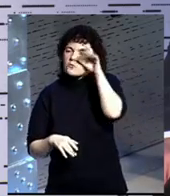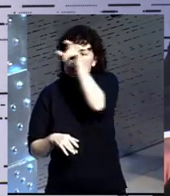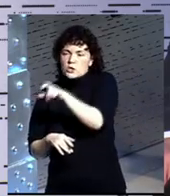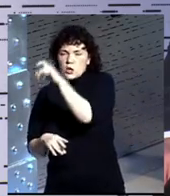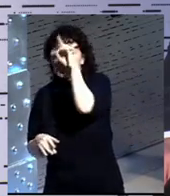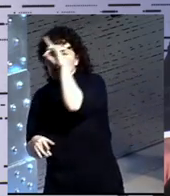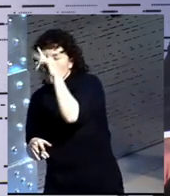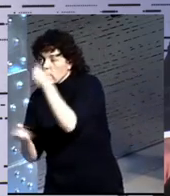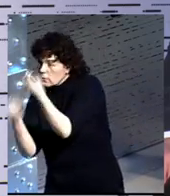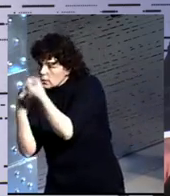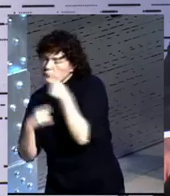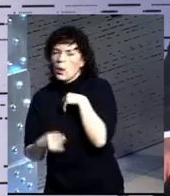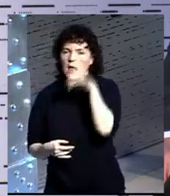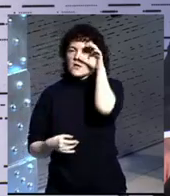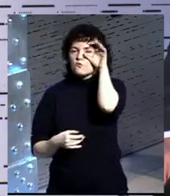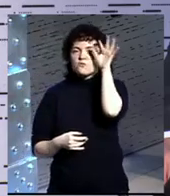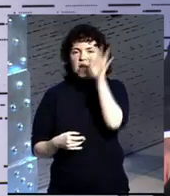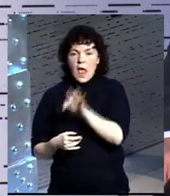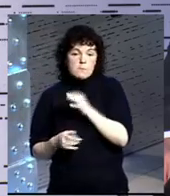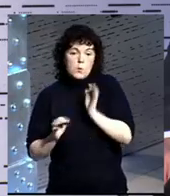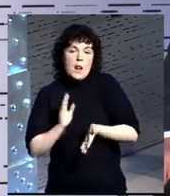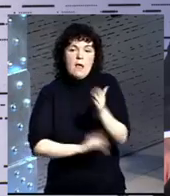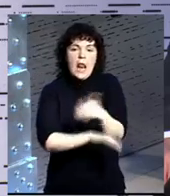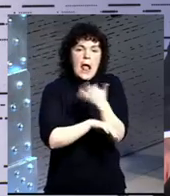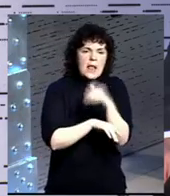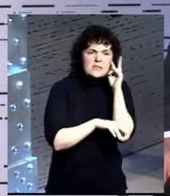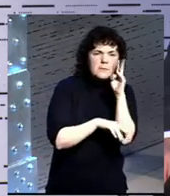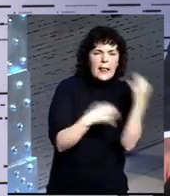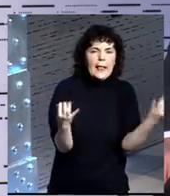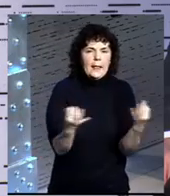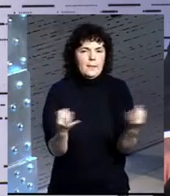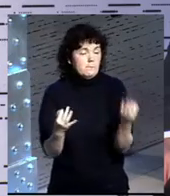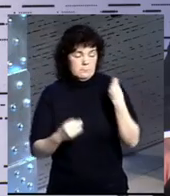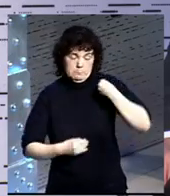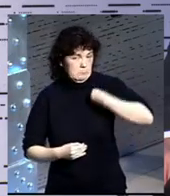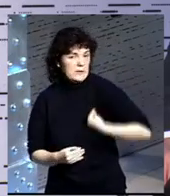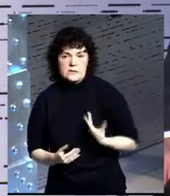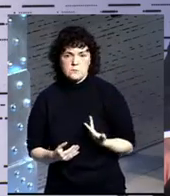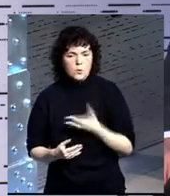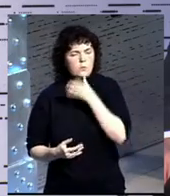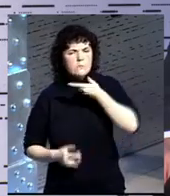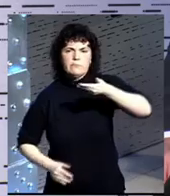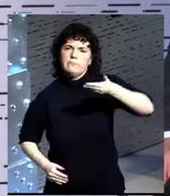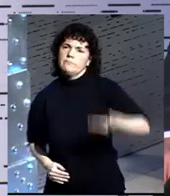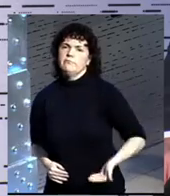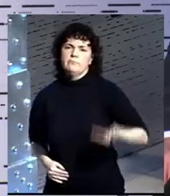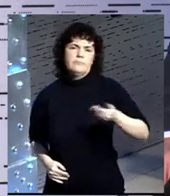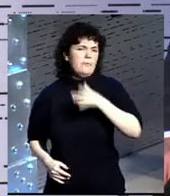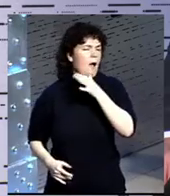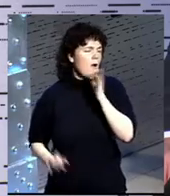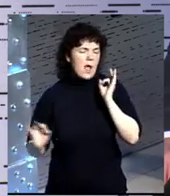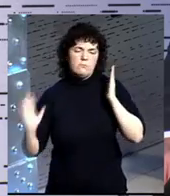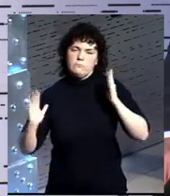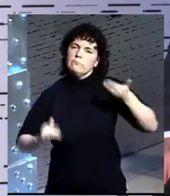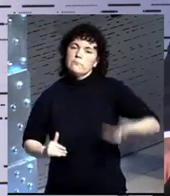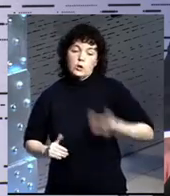gente. Es como salir a la calle y ver qué está pasando. Y por eso es imprescindible en este momento. Y yo no sé si en el